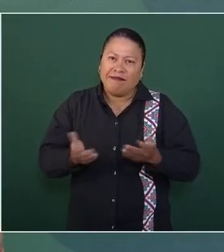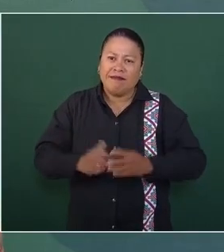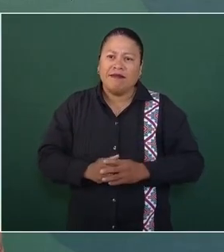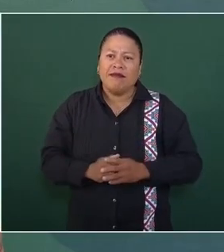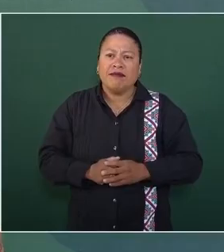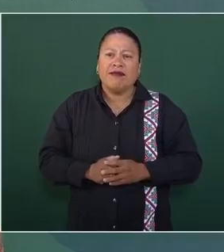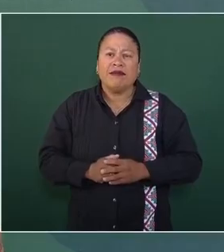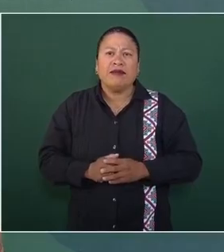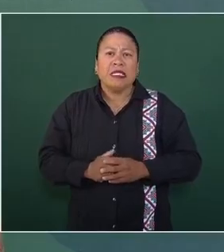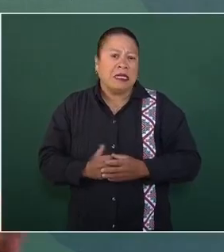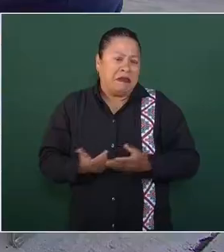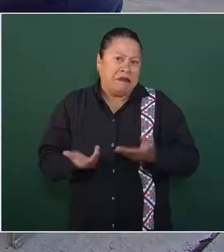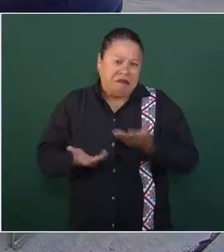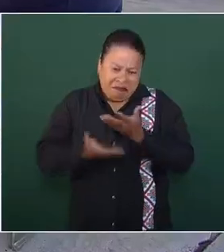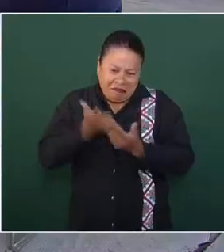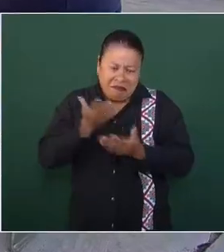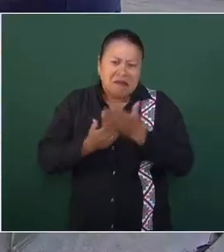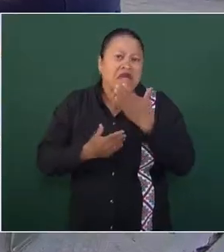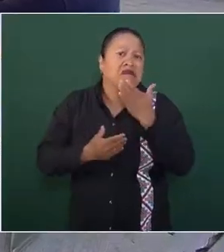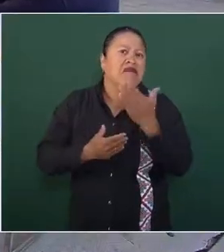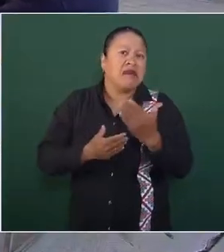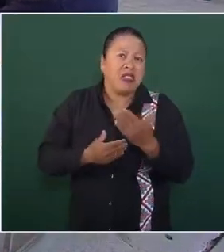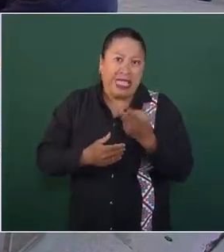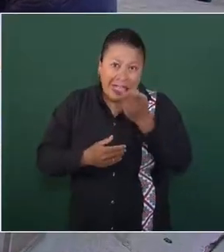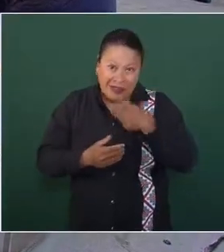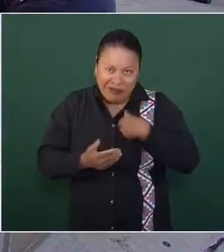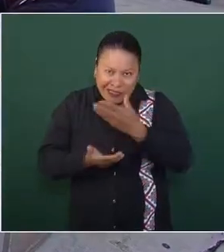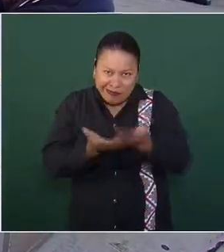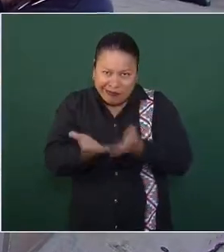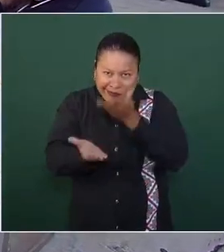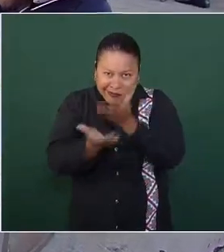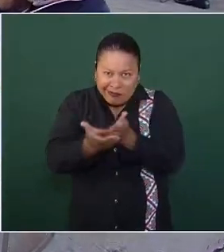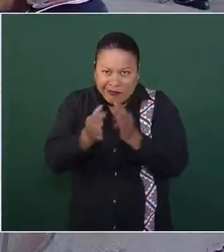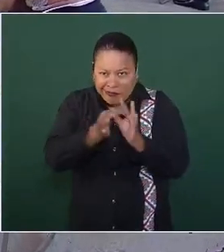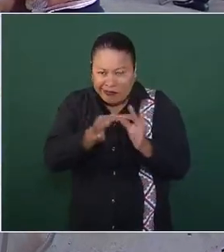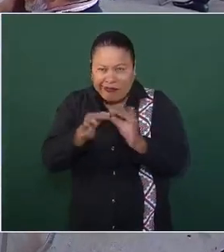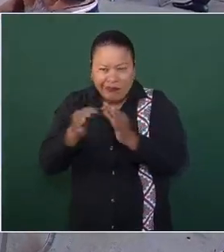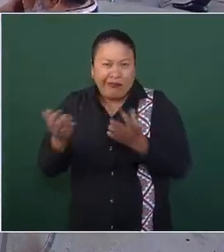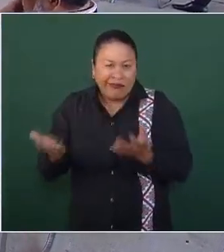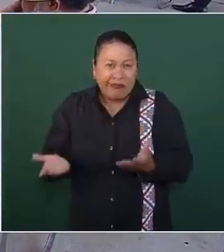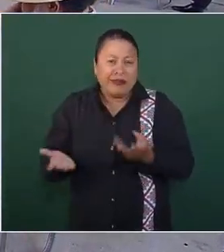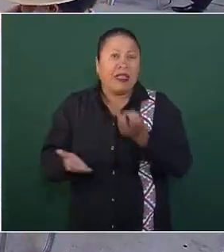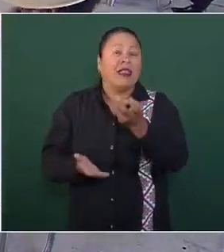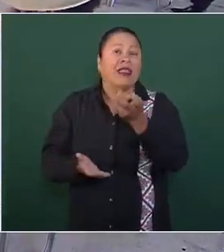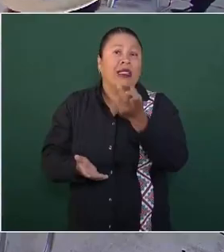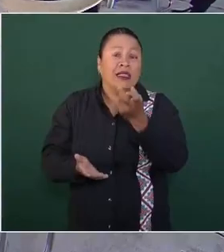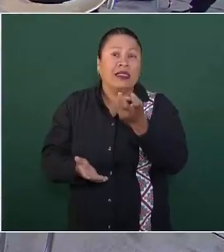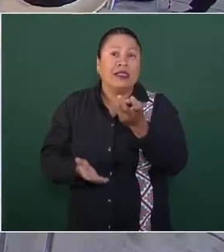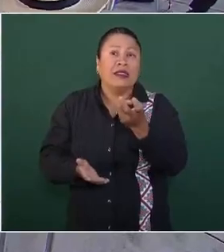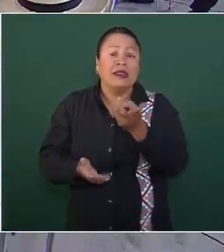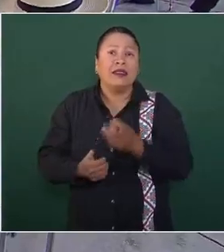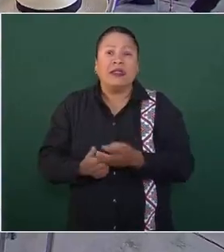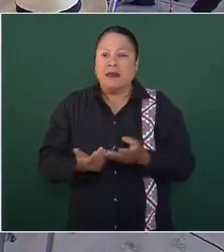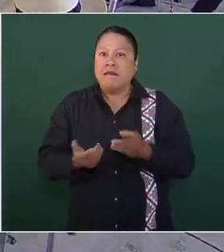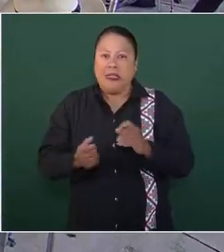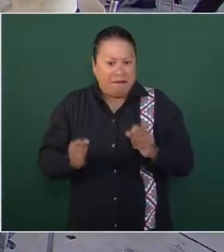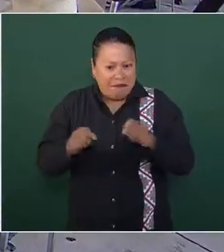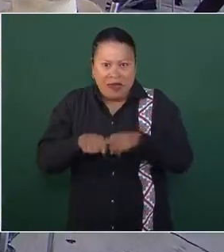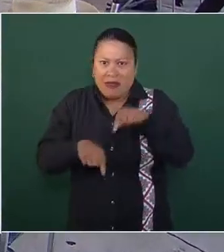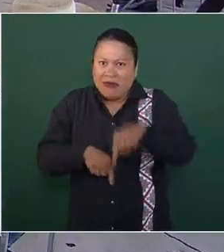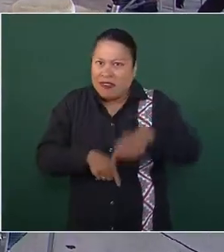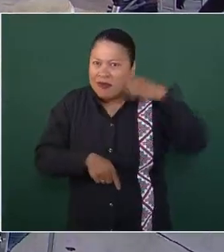lo correcto y eso fue lo que planteé y esto tiene que ver con Oaxaca